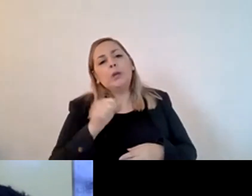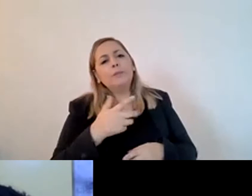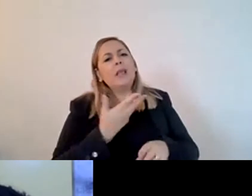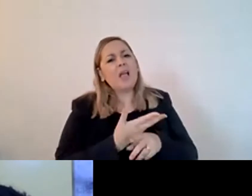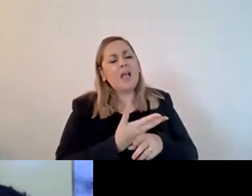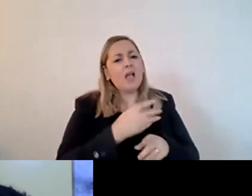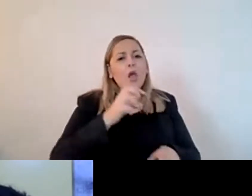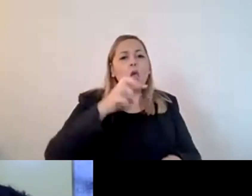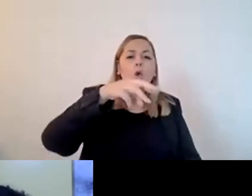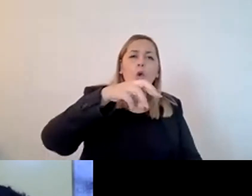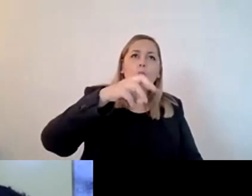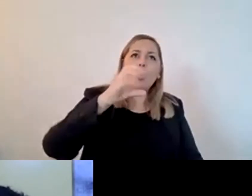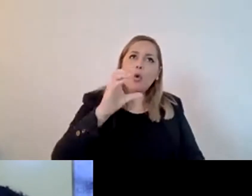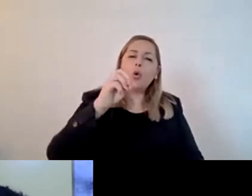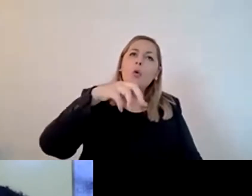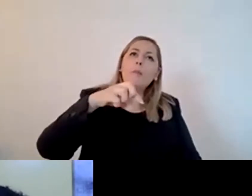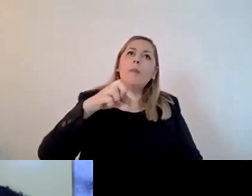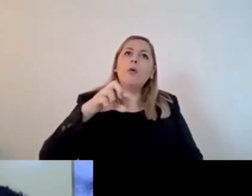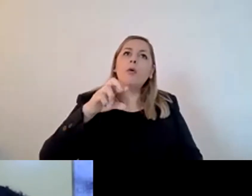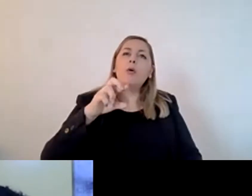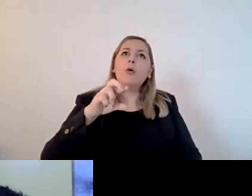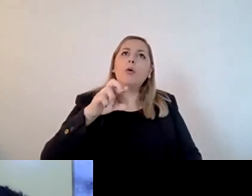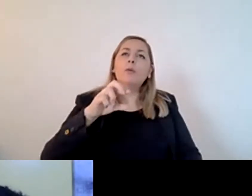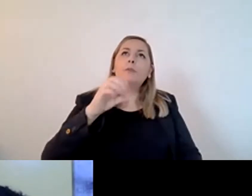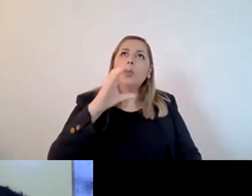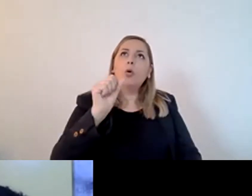el TDAH y el TAC.